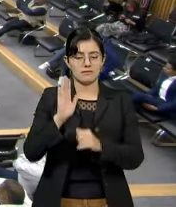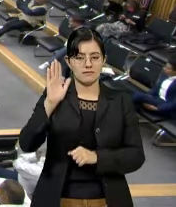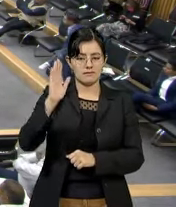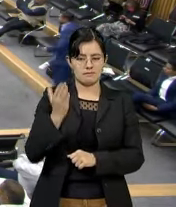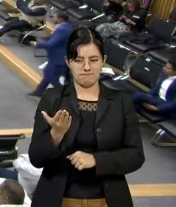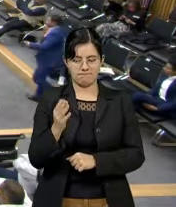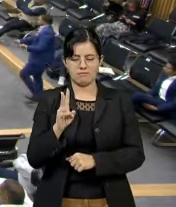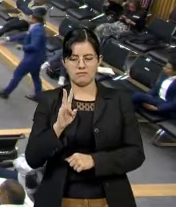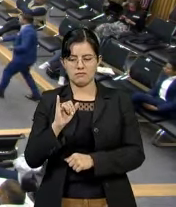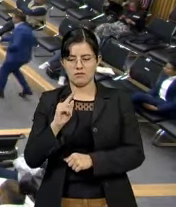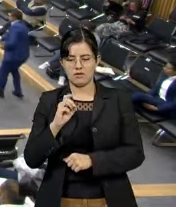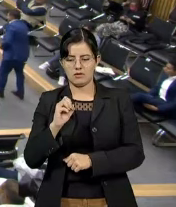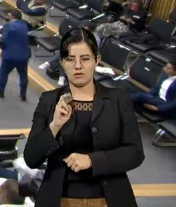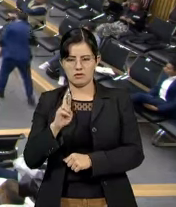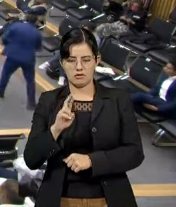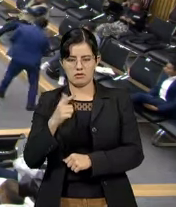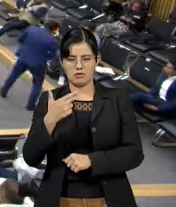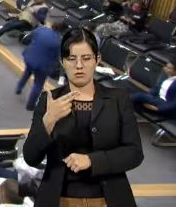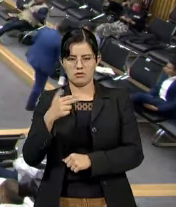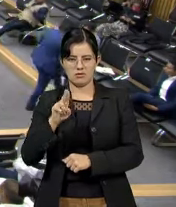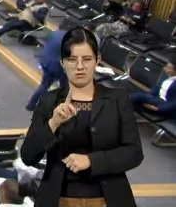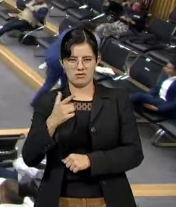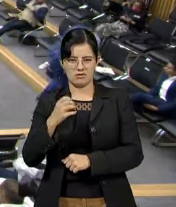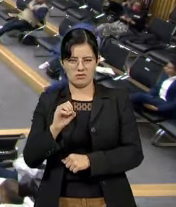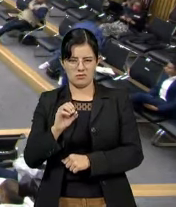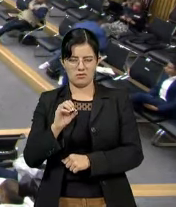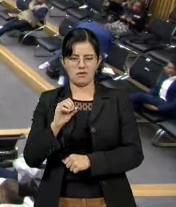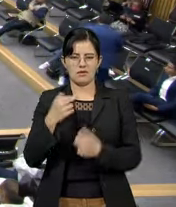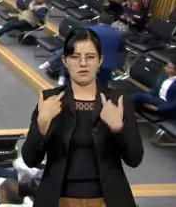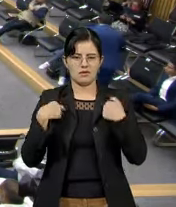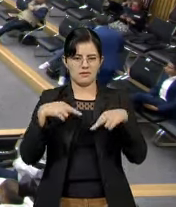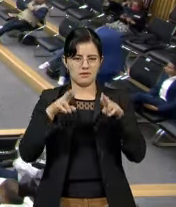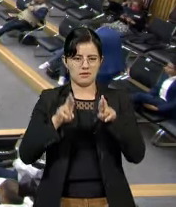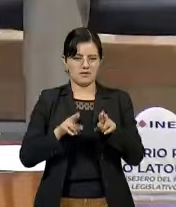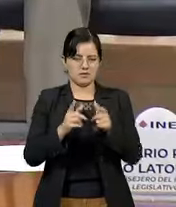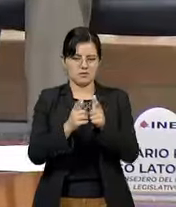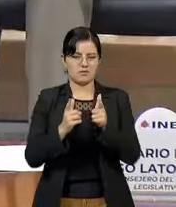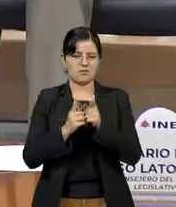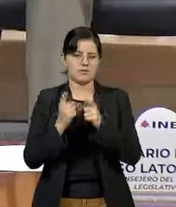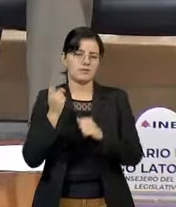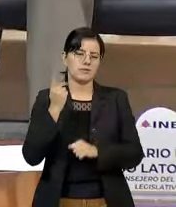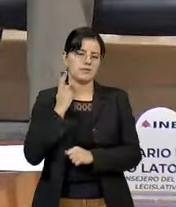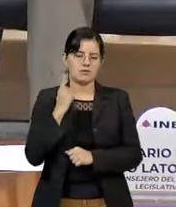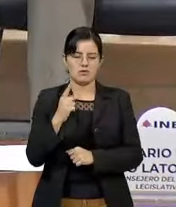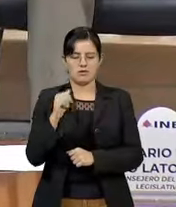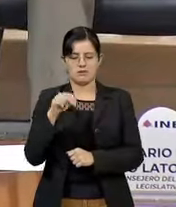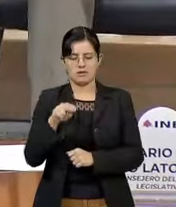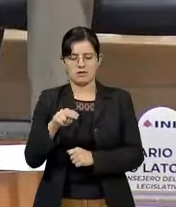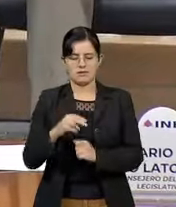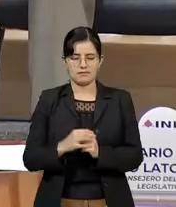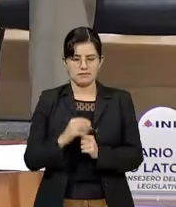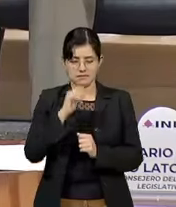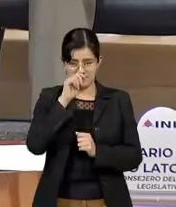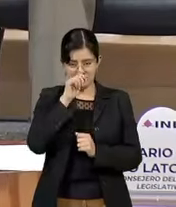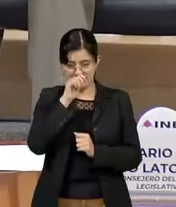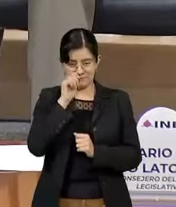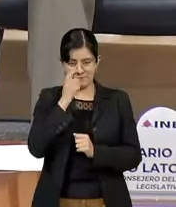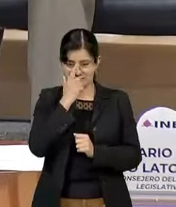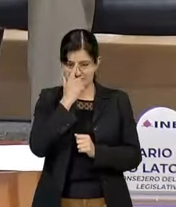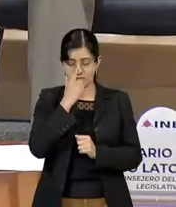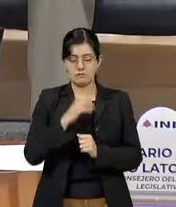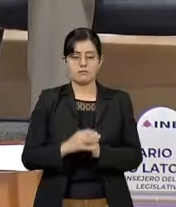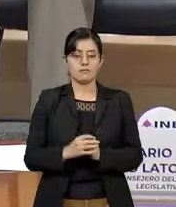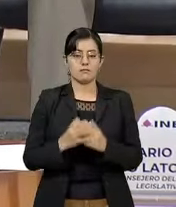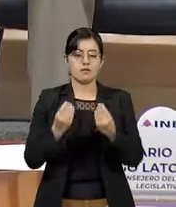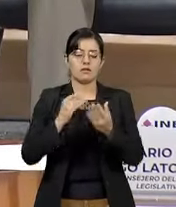Víctor Hugo zot representante del partido Acción Nacional Muchas gracias presidenta Aquí el único